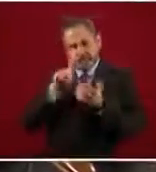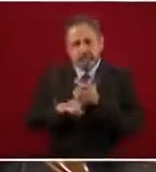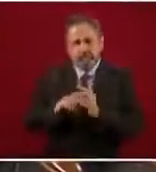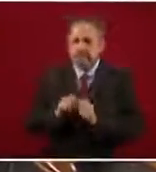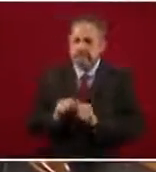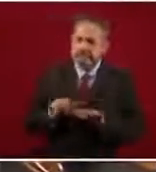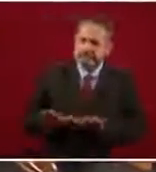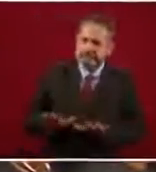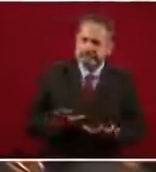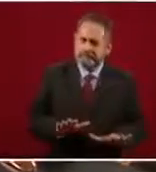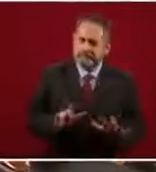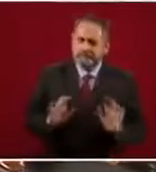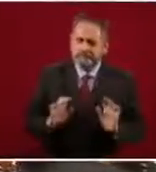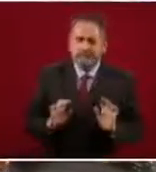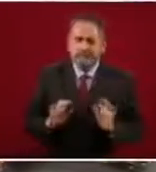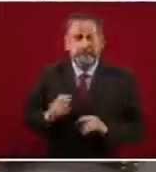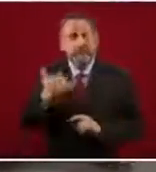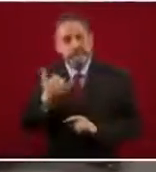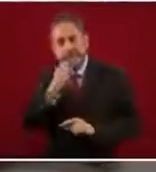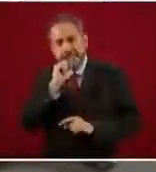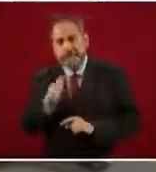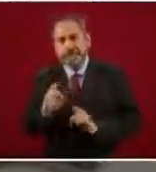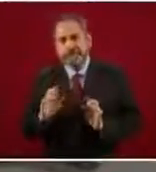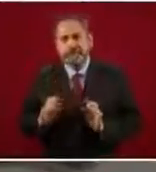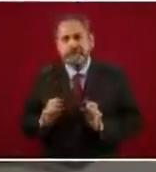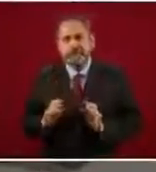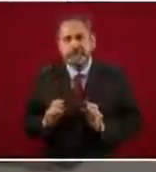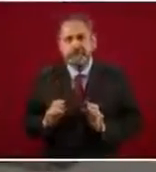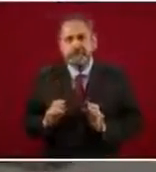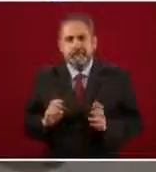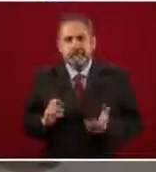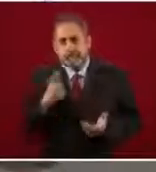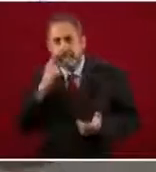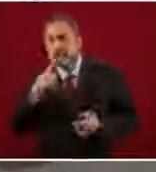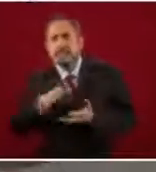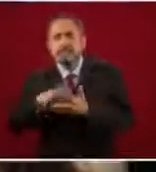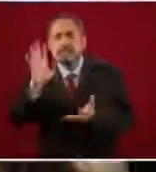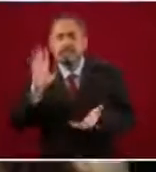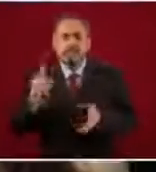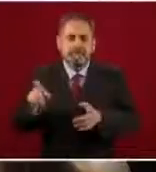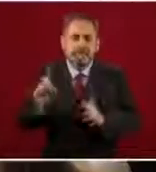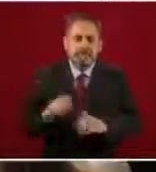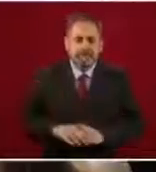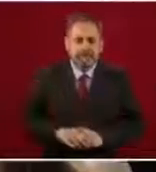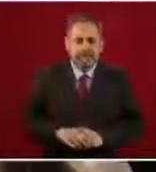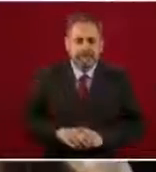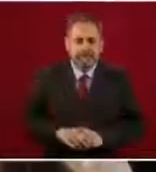calma. Y a ver, que levanten la mano, posible la mayoría.